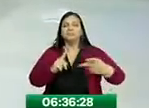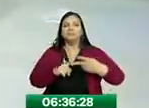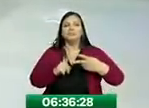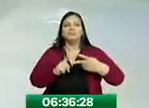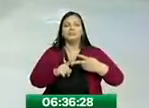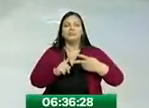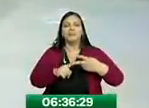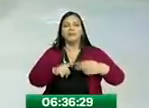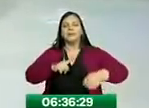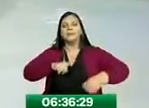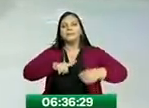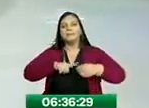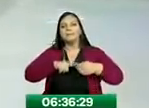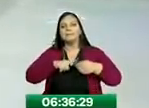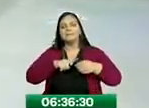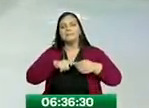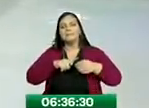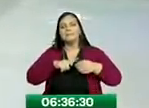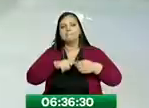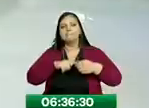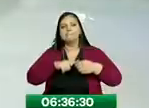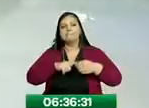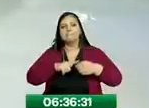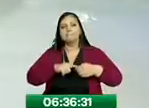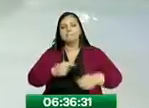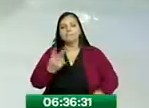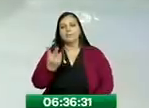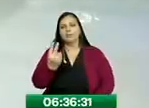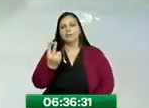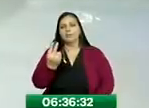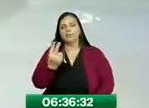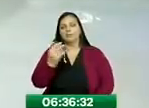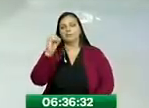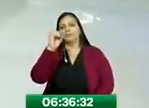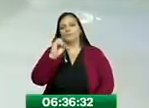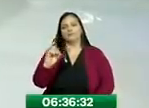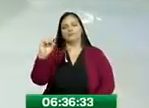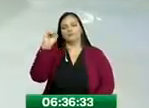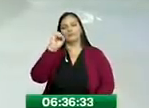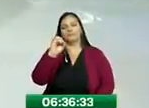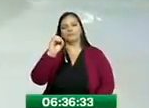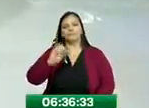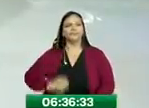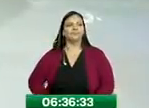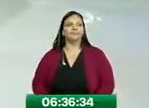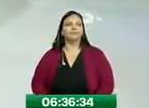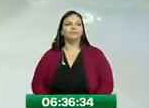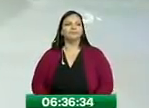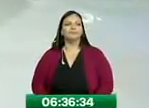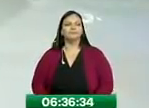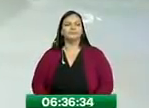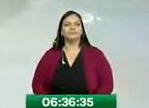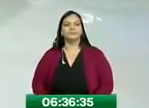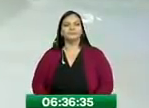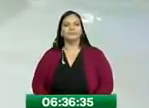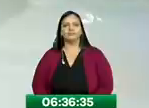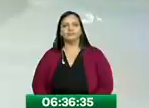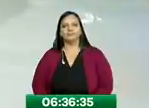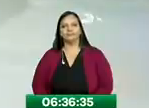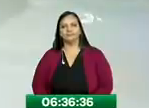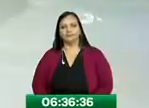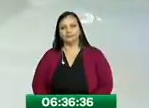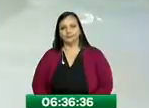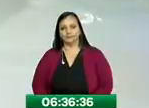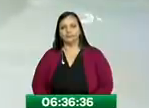hasta la capital de la República, donde habrá 12 grados centígrados, para el día de hoy 12 grados centígrados, y el cielo capitalino